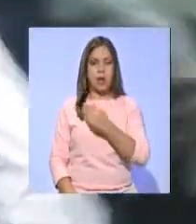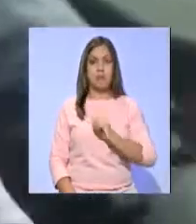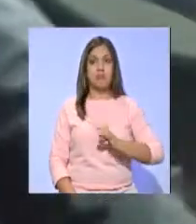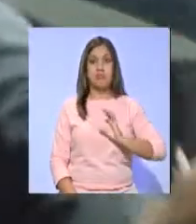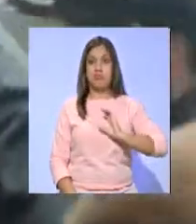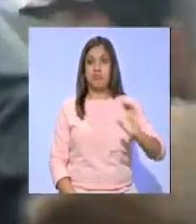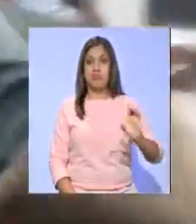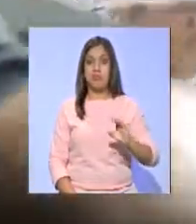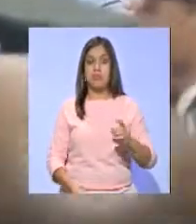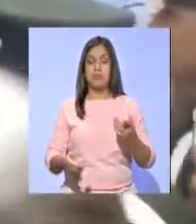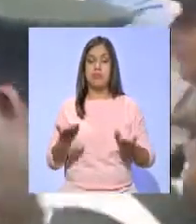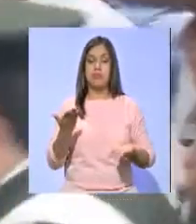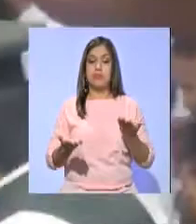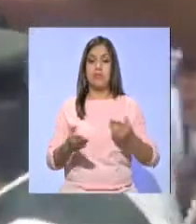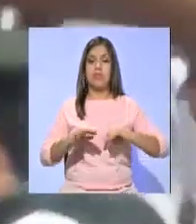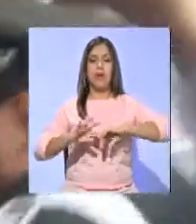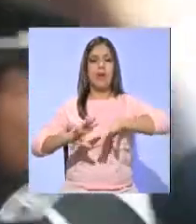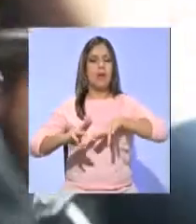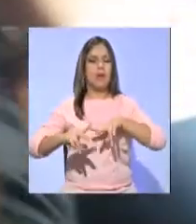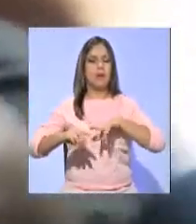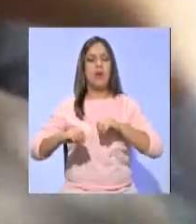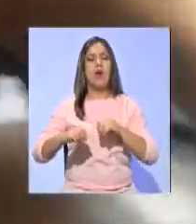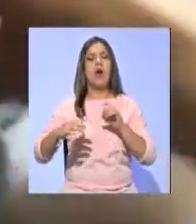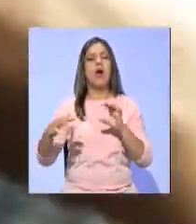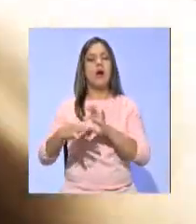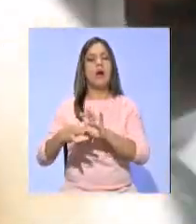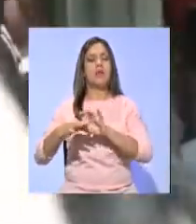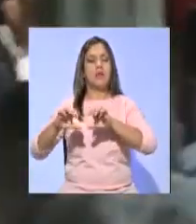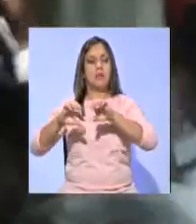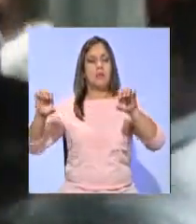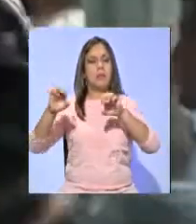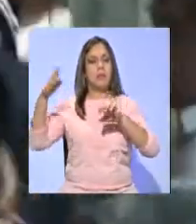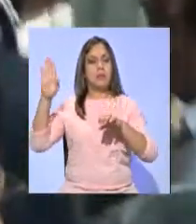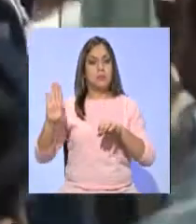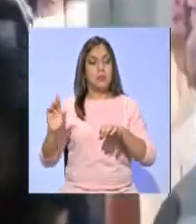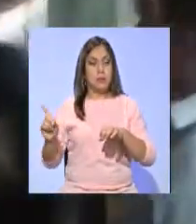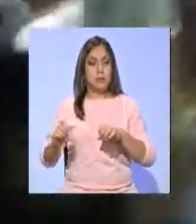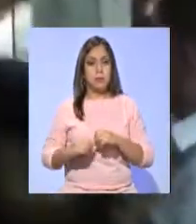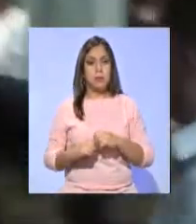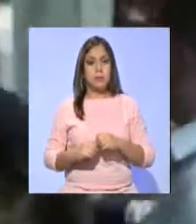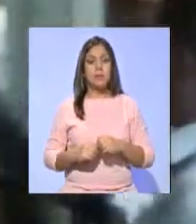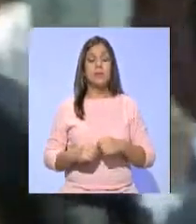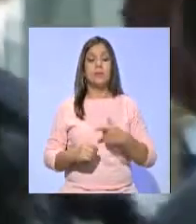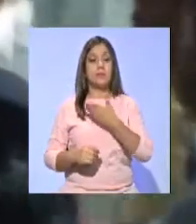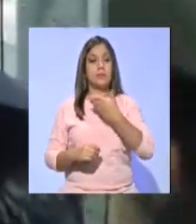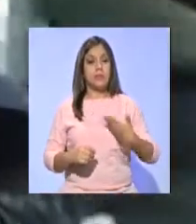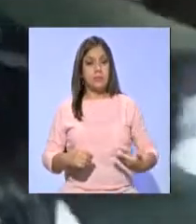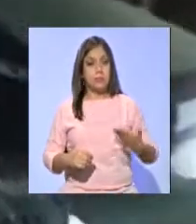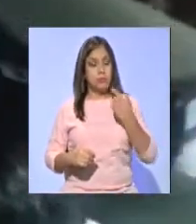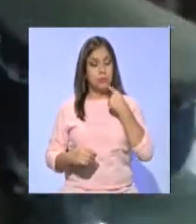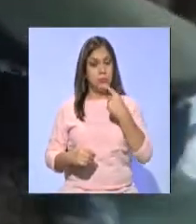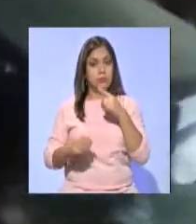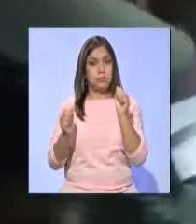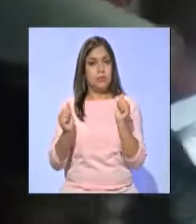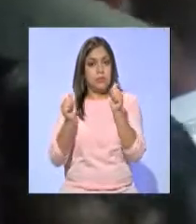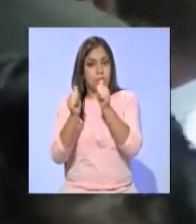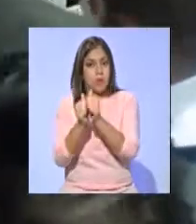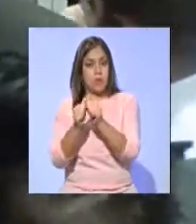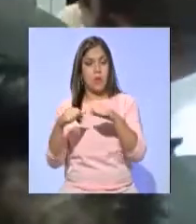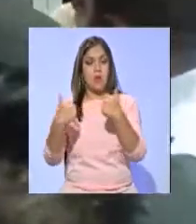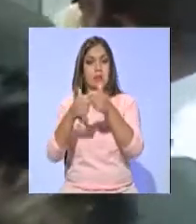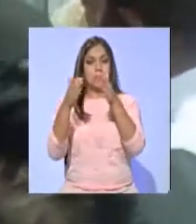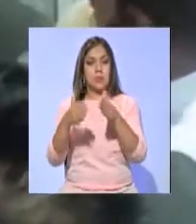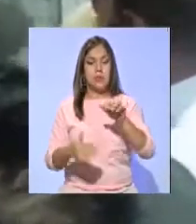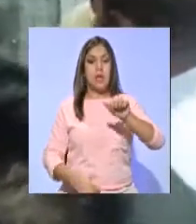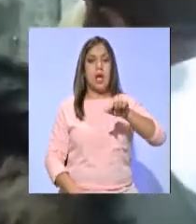acusado por el presunto delito de asociación ilícita dentro del caso Odebrecht. Correa llegó acompañado de las asambleístas